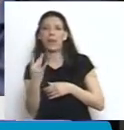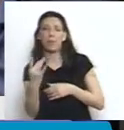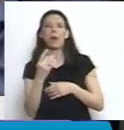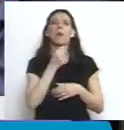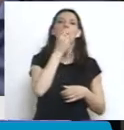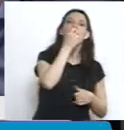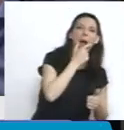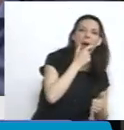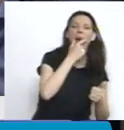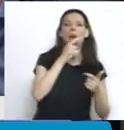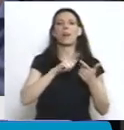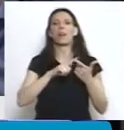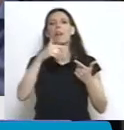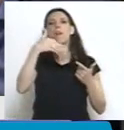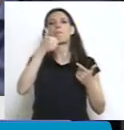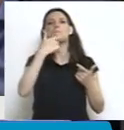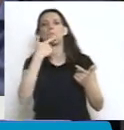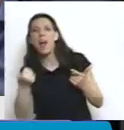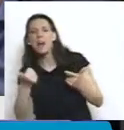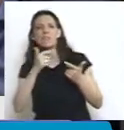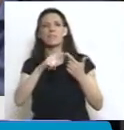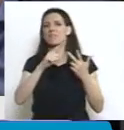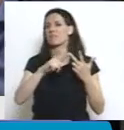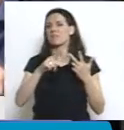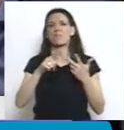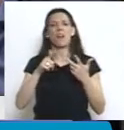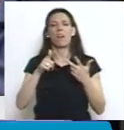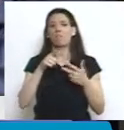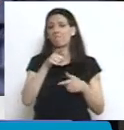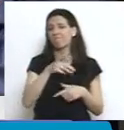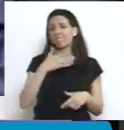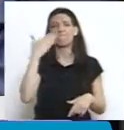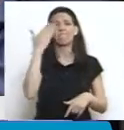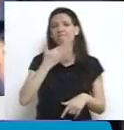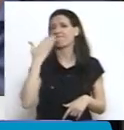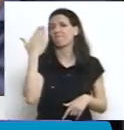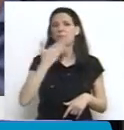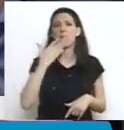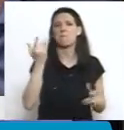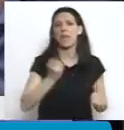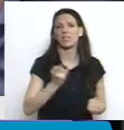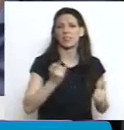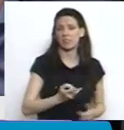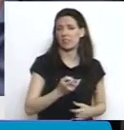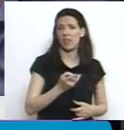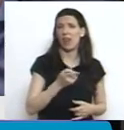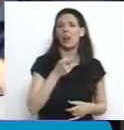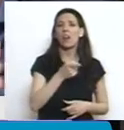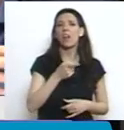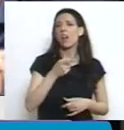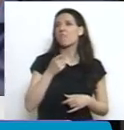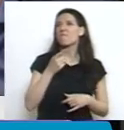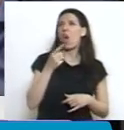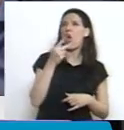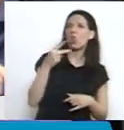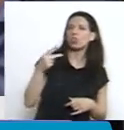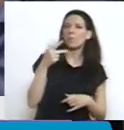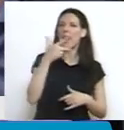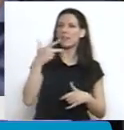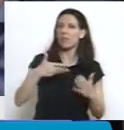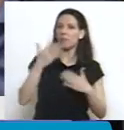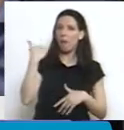Mauricio Macri o Sergio Massa hacen demagogia que se ha incrementado durante los últimos 2 o 3 semanas,